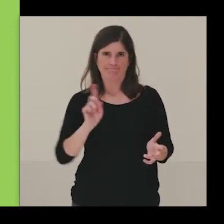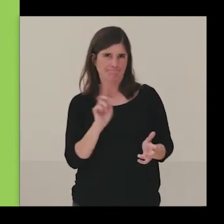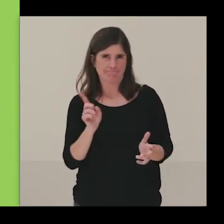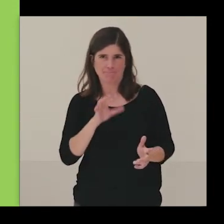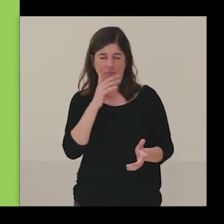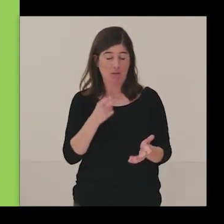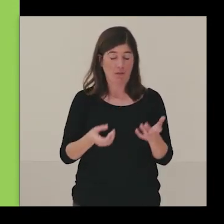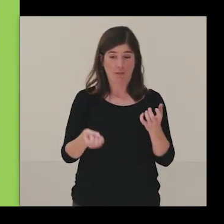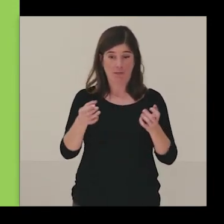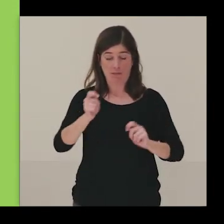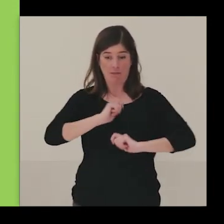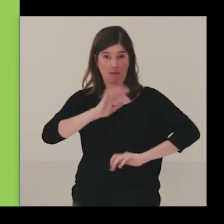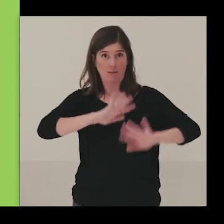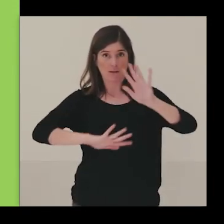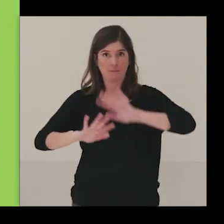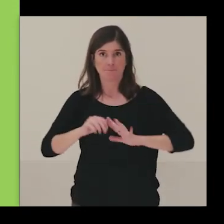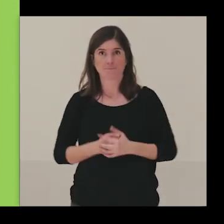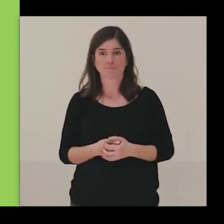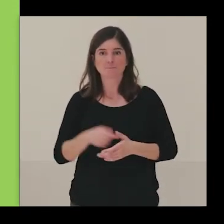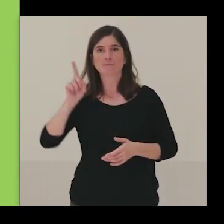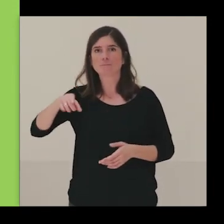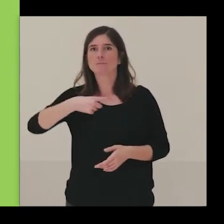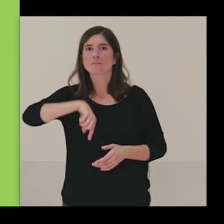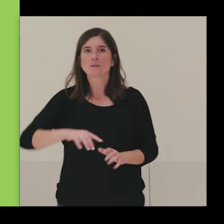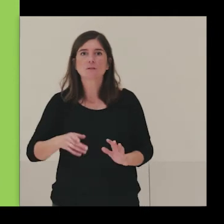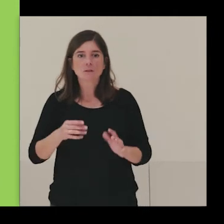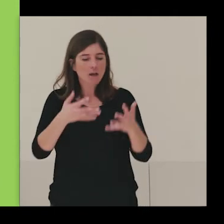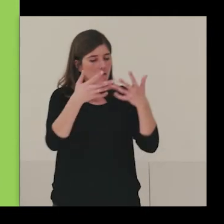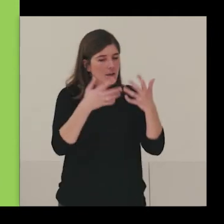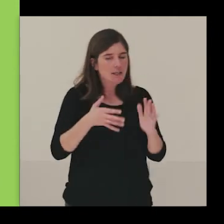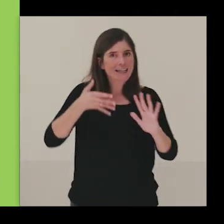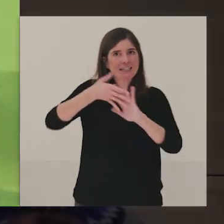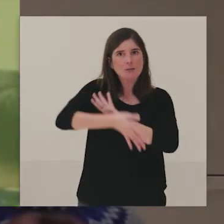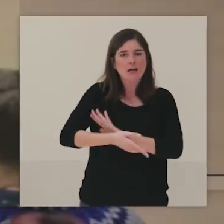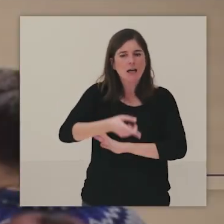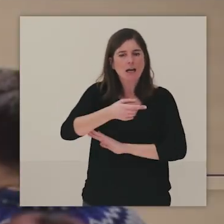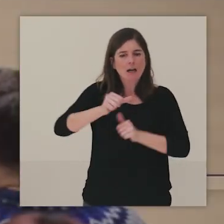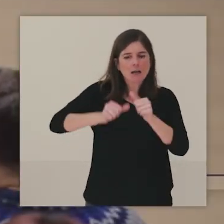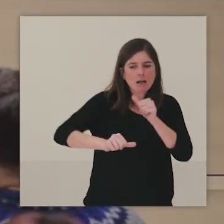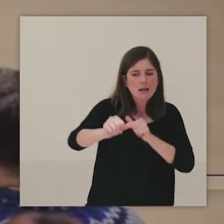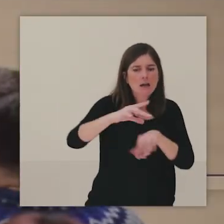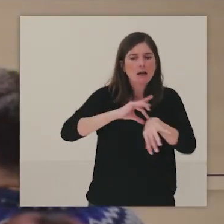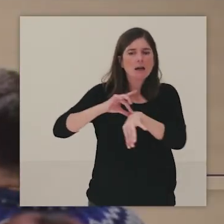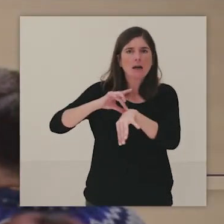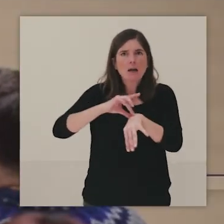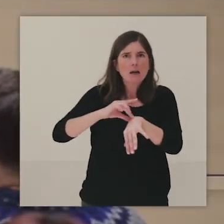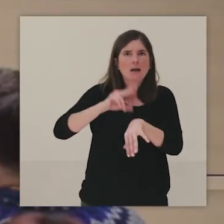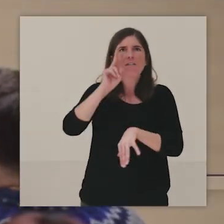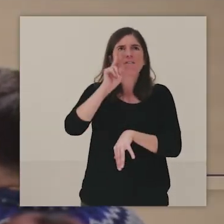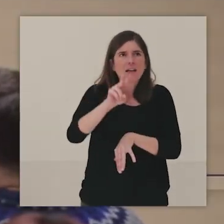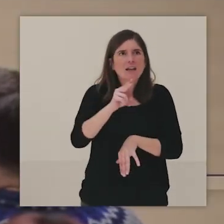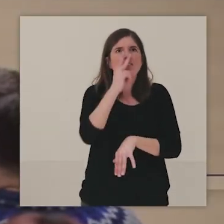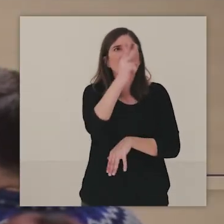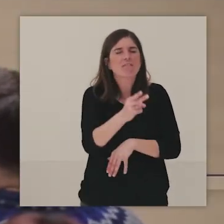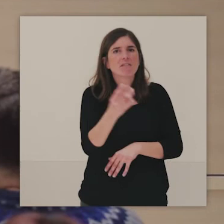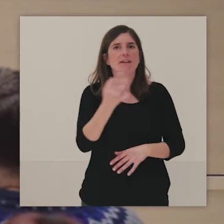anticipemos la acción. ¿Qué vamos a ver? Pues hay 10 cuadros, en la primera planta, solo es la primera planta, no va a